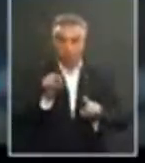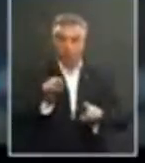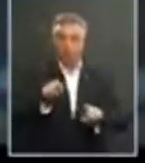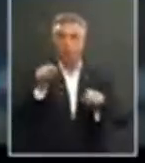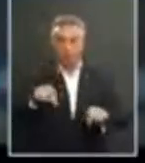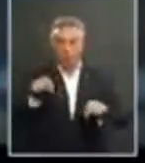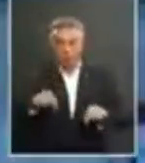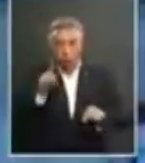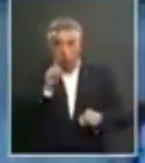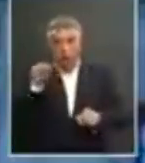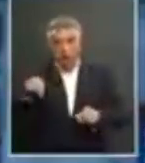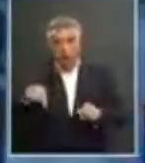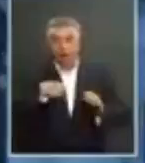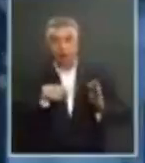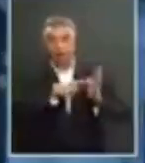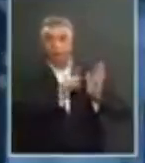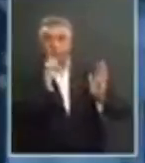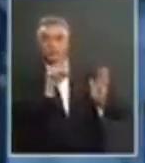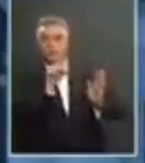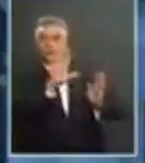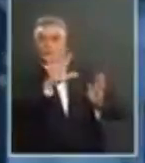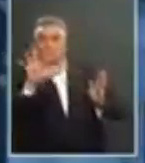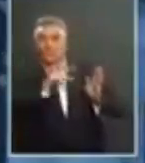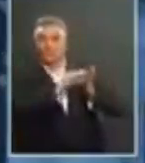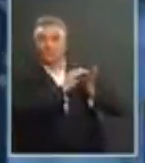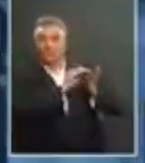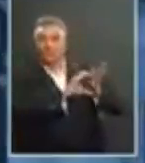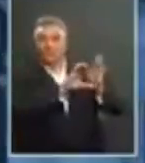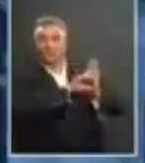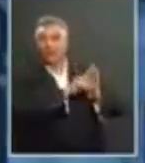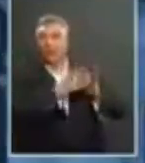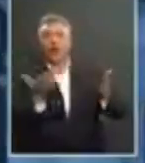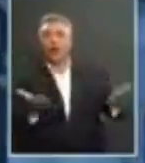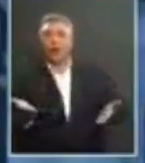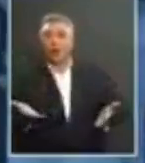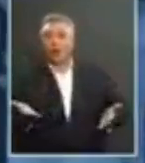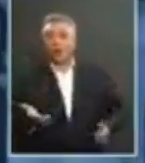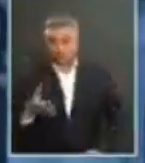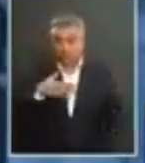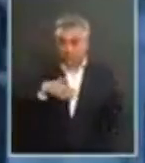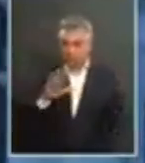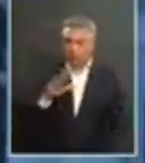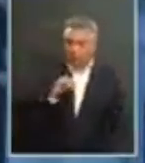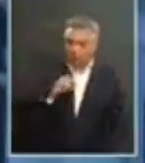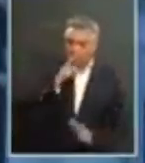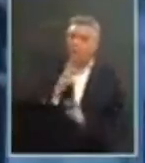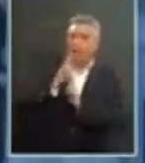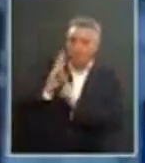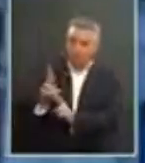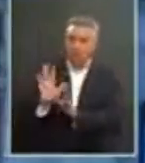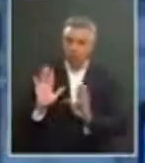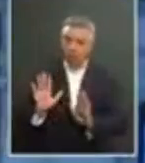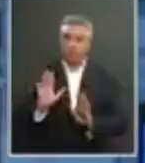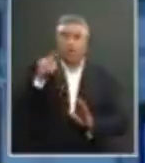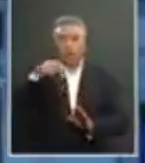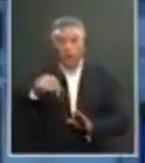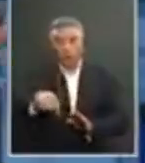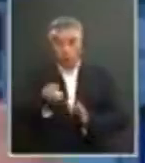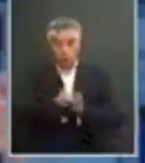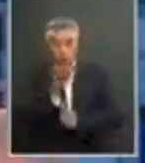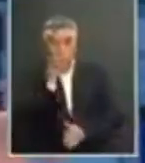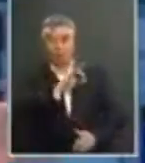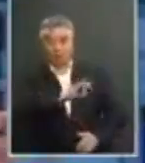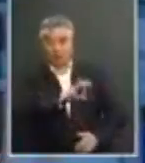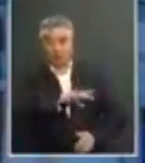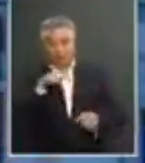convención constituyente, por ejemplo, o no se justifica nunca? Quiero decir, la violencia que, en quiero responderte de la siguiente manera. Yo creo que, a propósito de este nuevo Chile que vamos a construir sobre